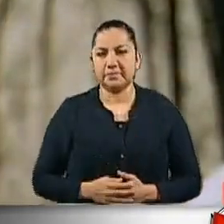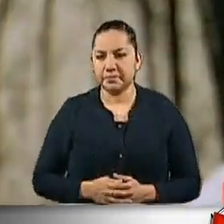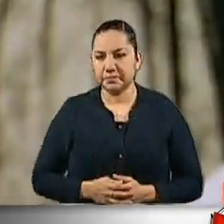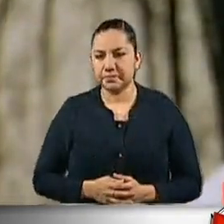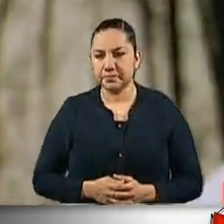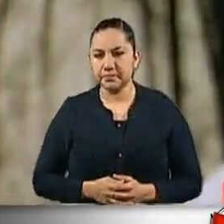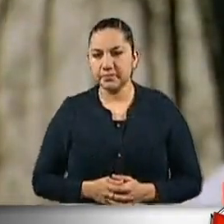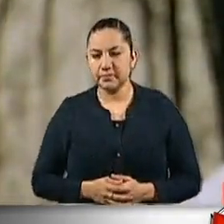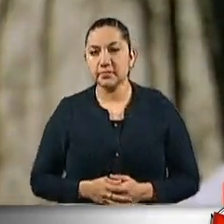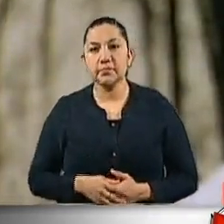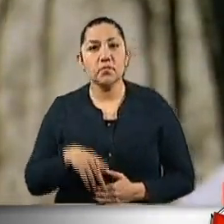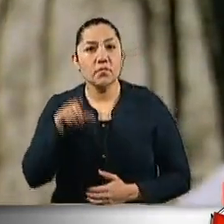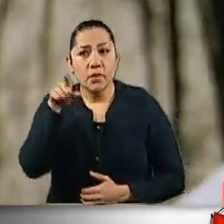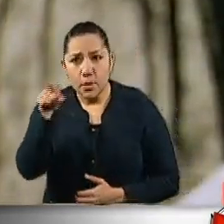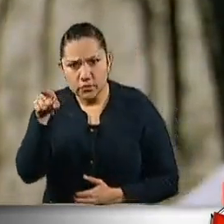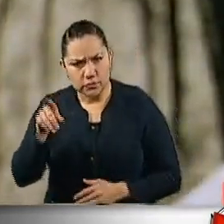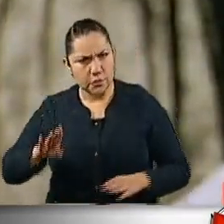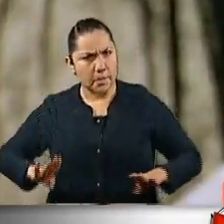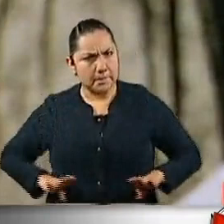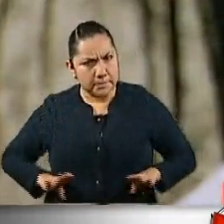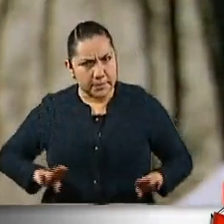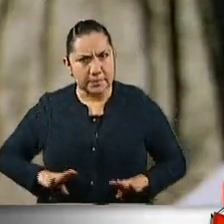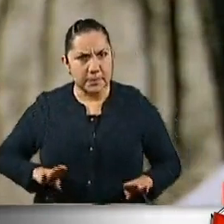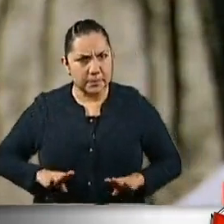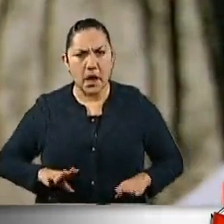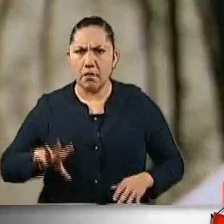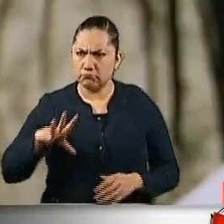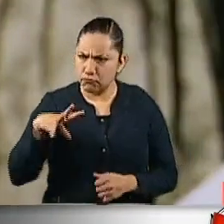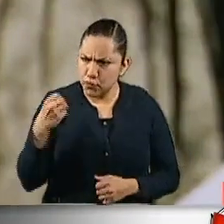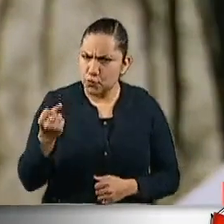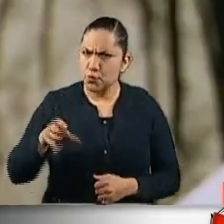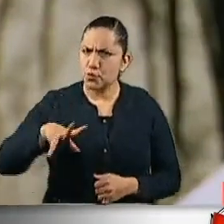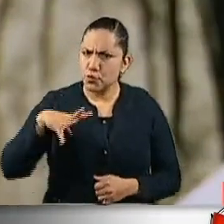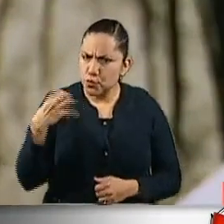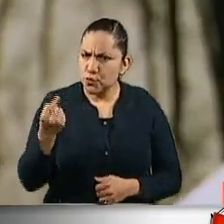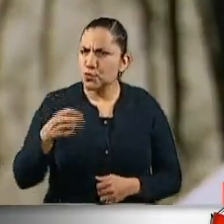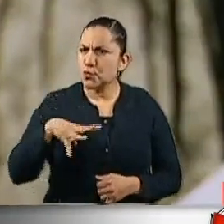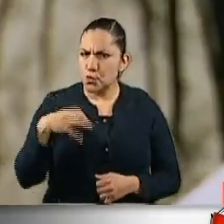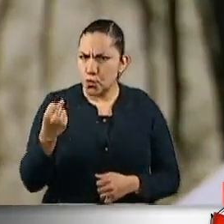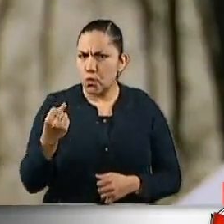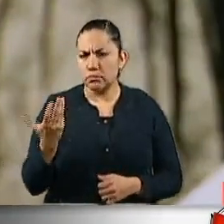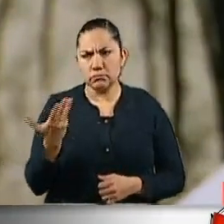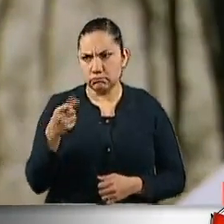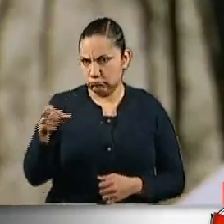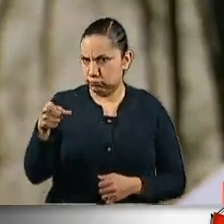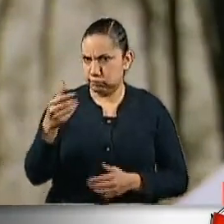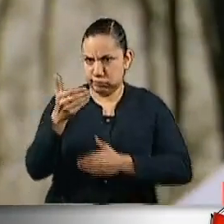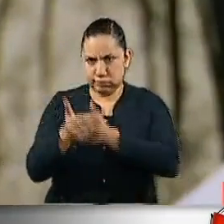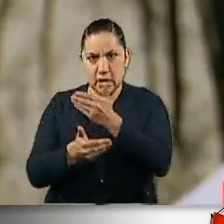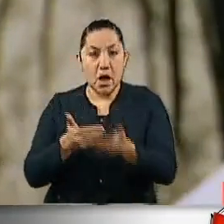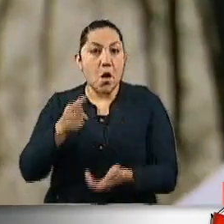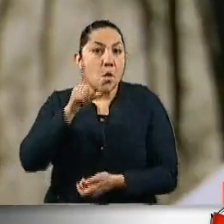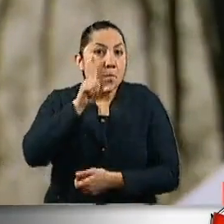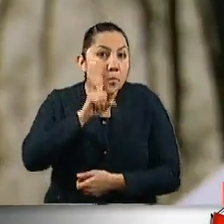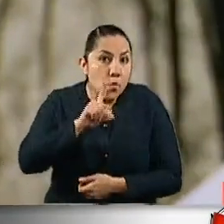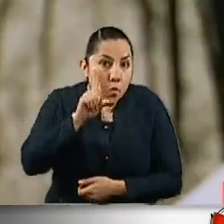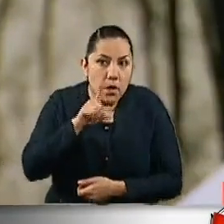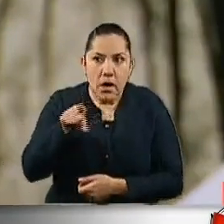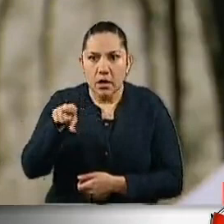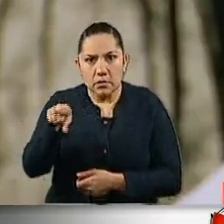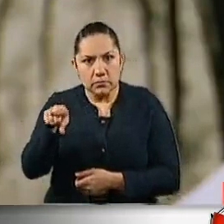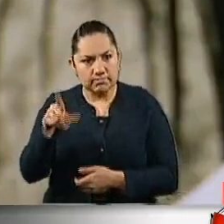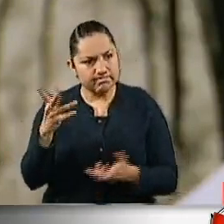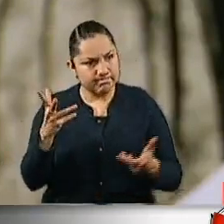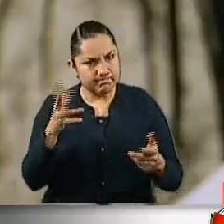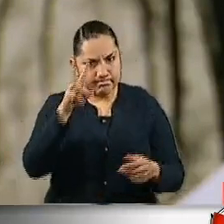entre otras muchas cosas, a hacer del trabajo de las mujeres un trabajo más equitativo, un trabajo